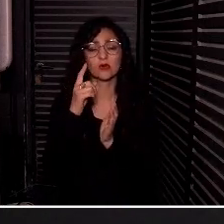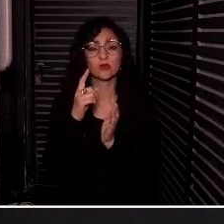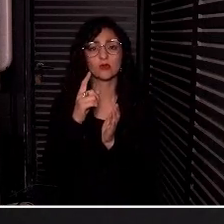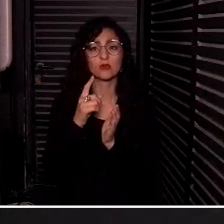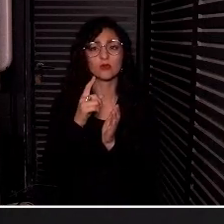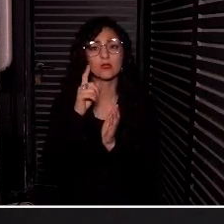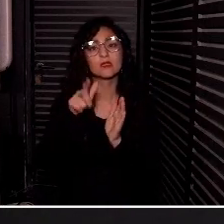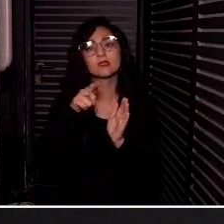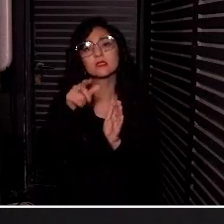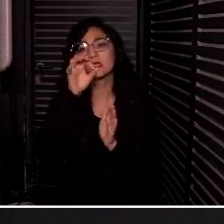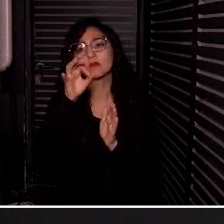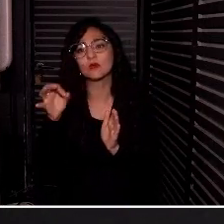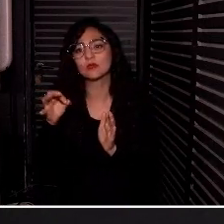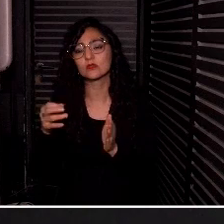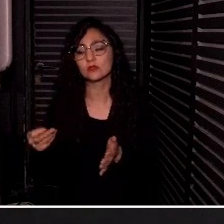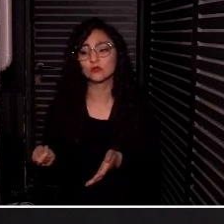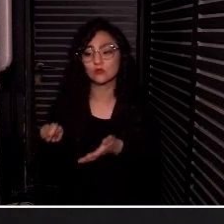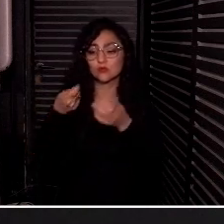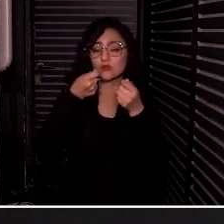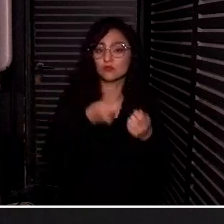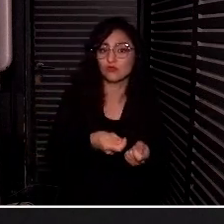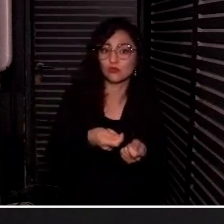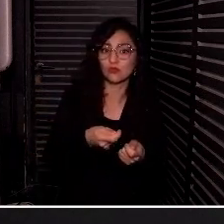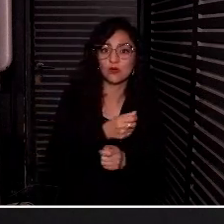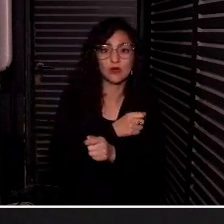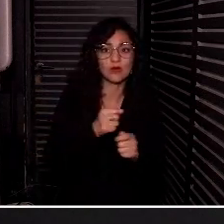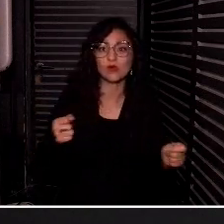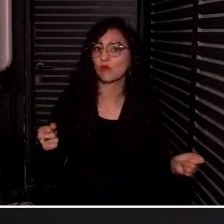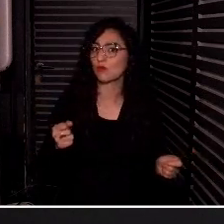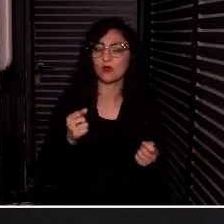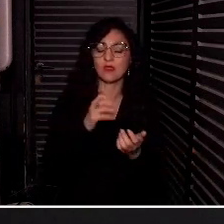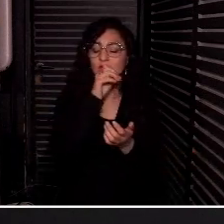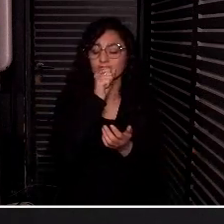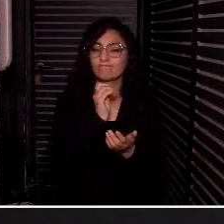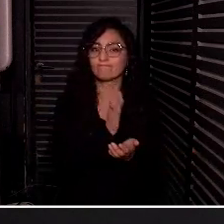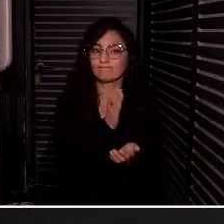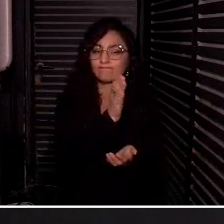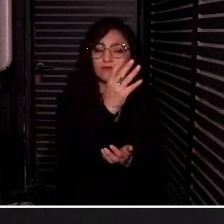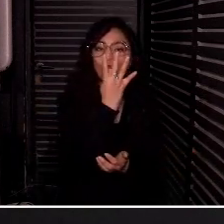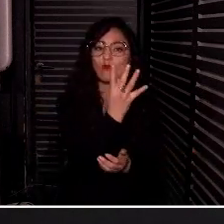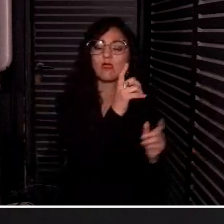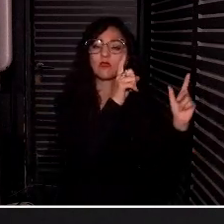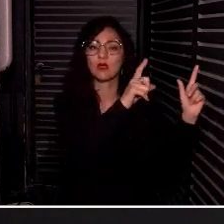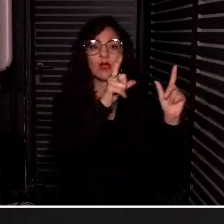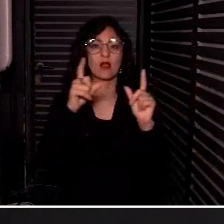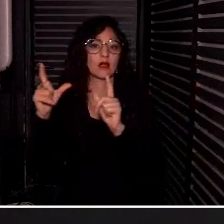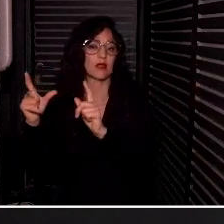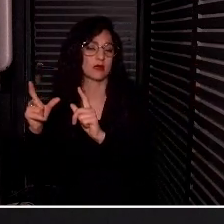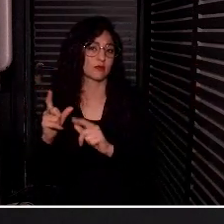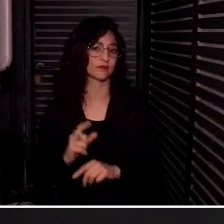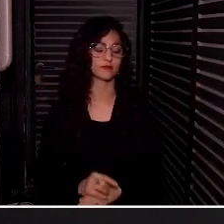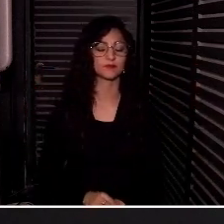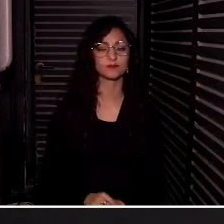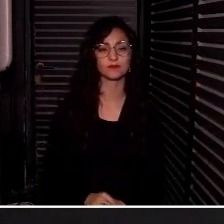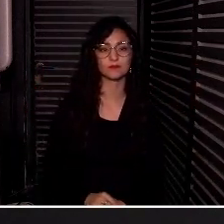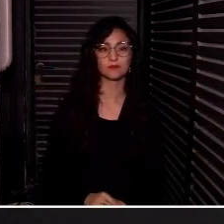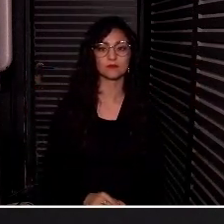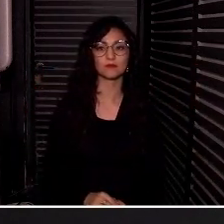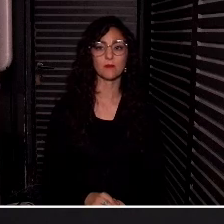con un 17 no vamos a sobrevivir cuatro canales de televisión a no ser que nuestro accion quieren seguir sosteniendonos ya